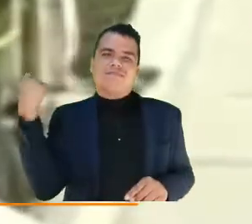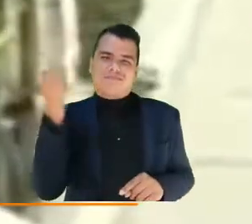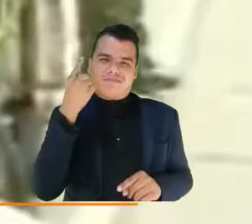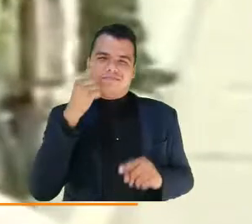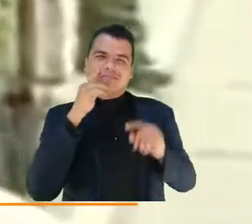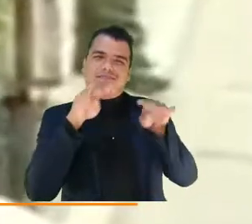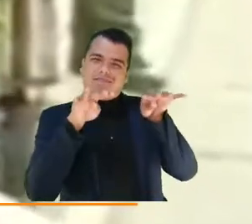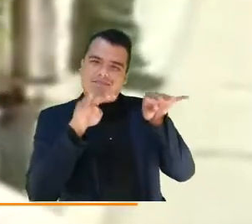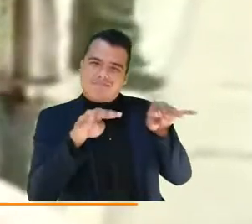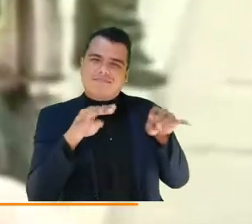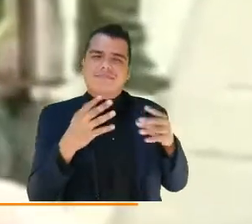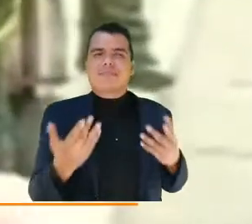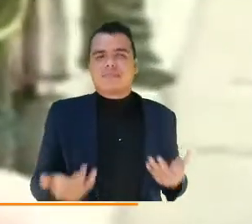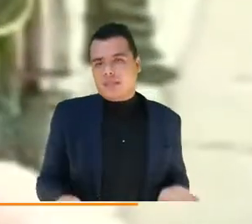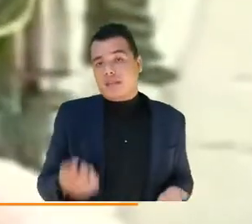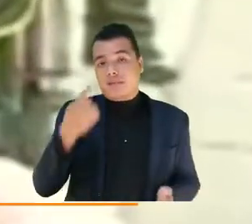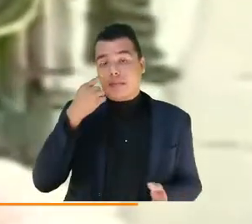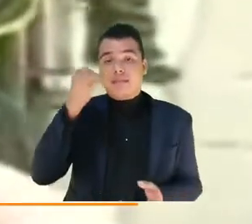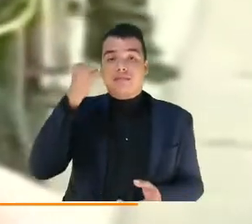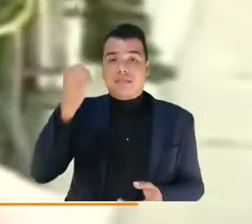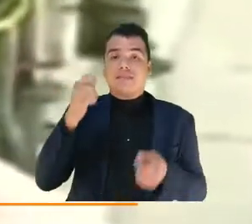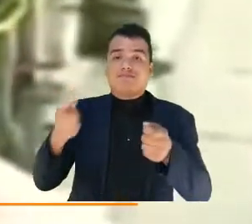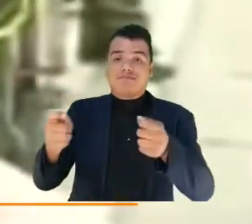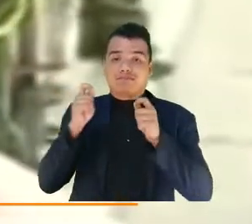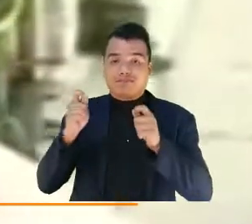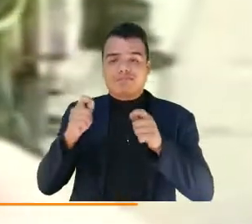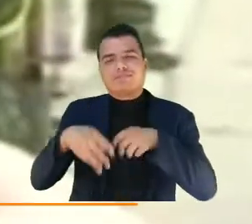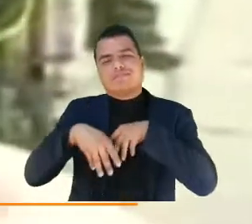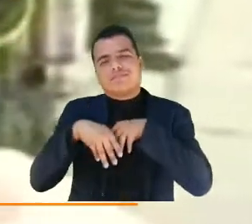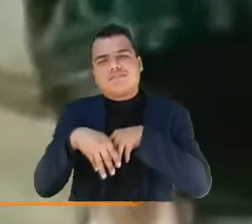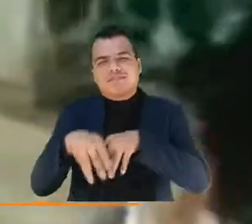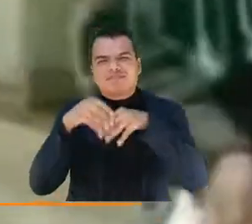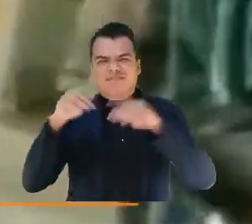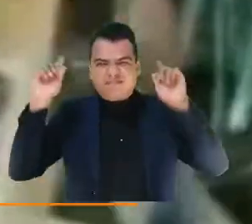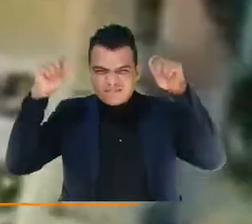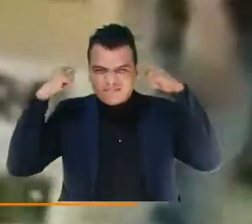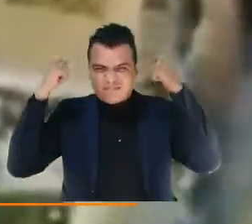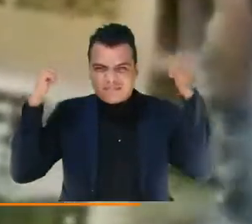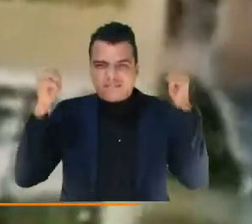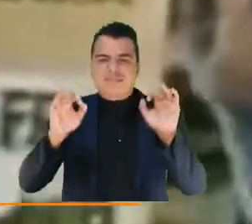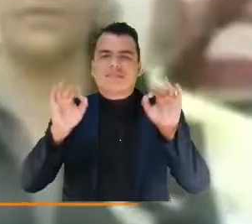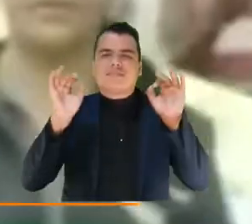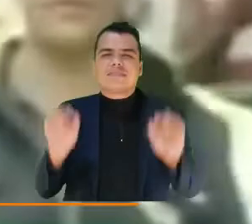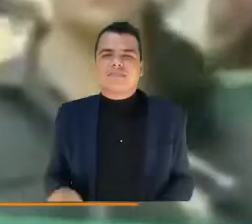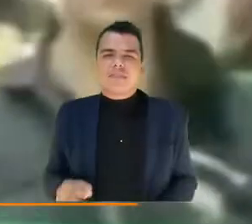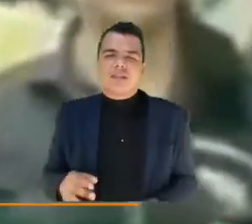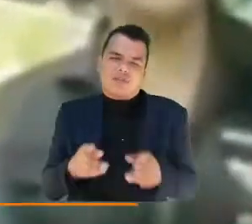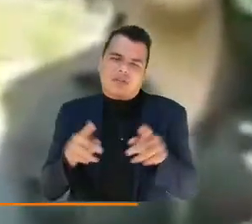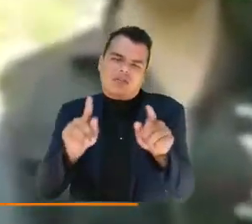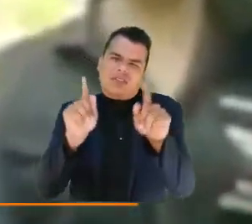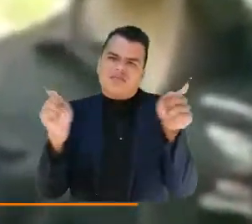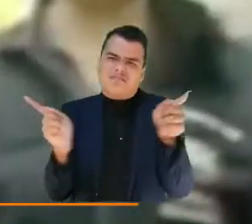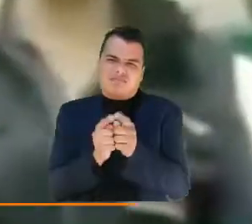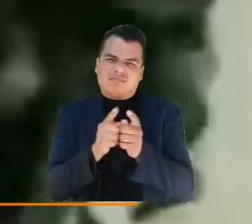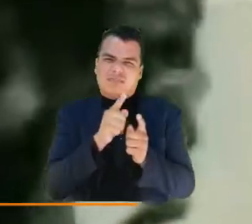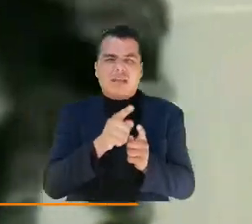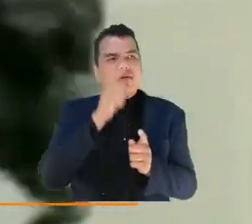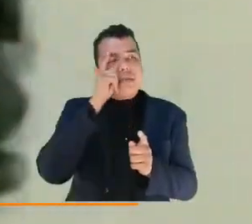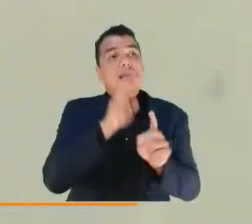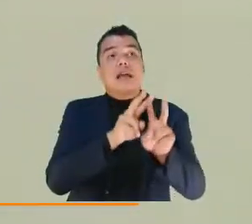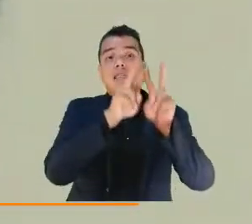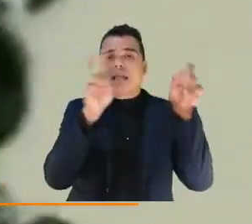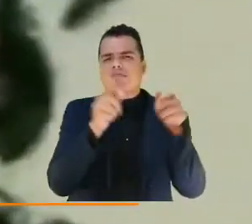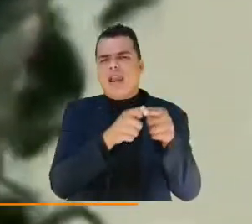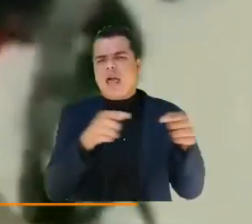de lucha y de resistencia a las mujeres, nosotras nos colocamos turbantes. Y entonces la gente, simplificando el significado en